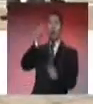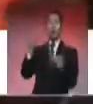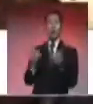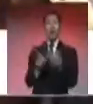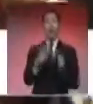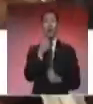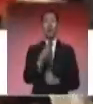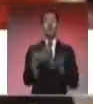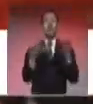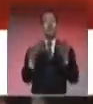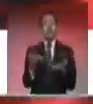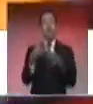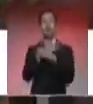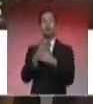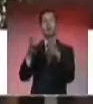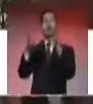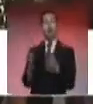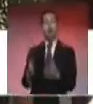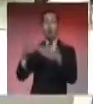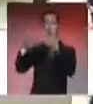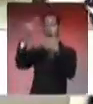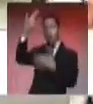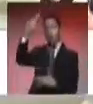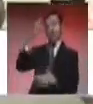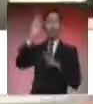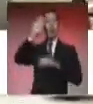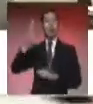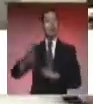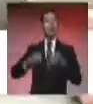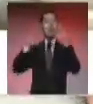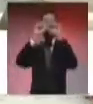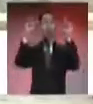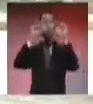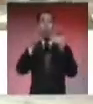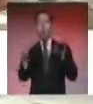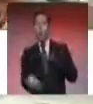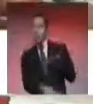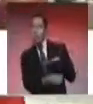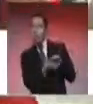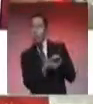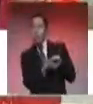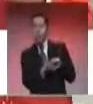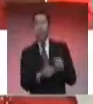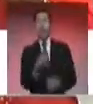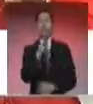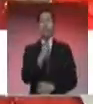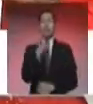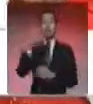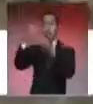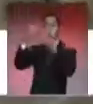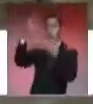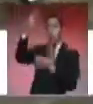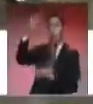lista completa de los funcionarios ecuatorianos que recibieron pruebas de Odebrecht. Dicen que solo están los